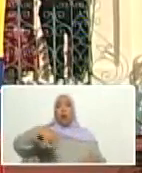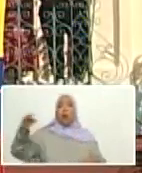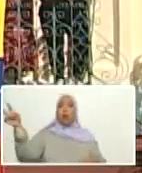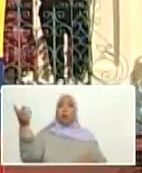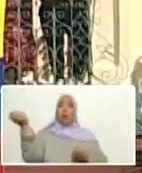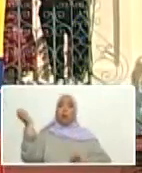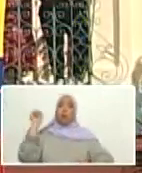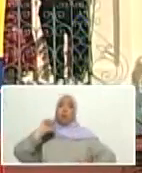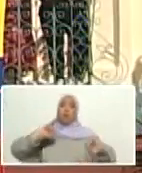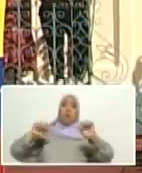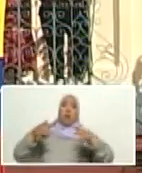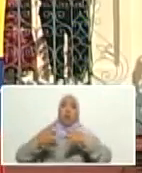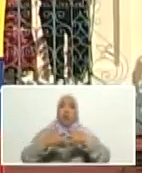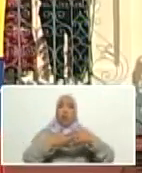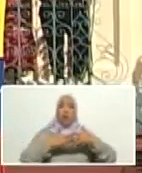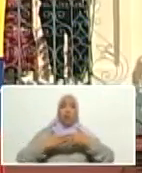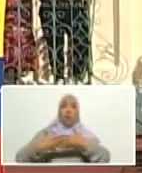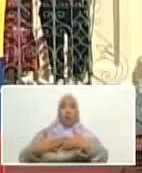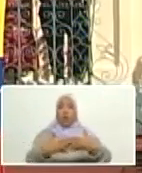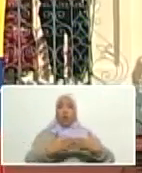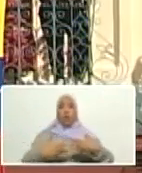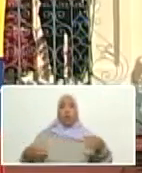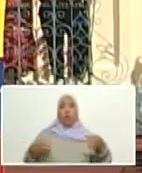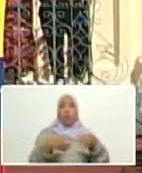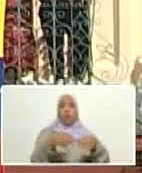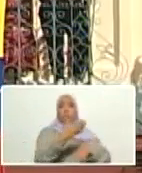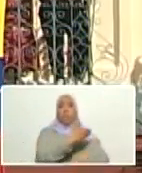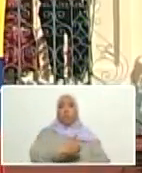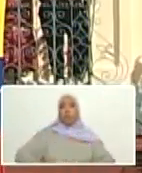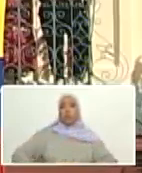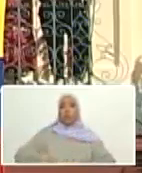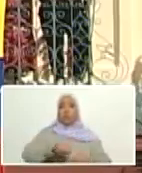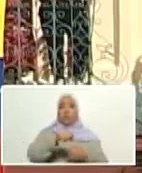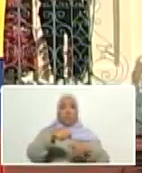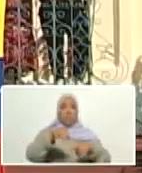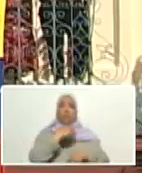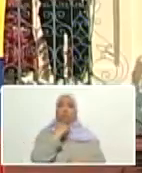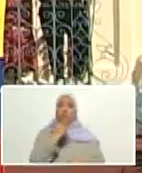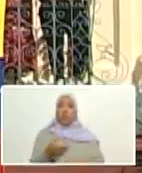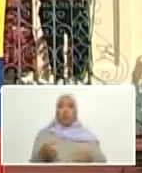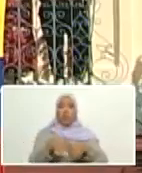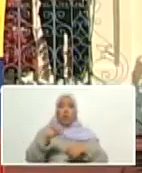el imperialismo yanqui y su golpe de Estado derrotado.